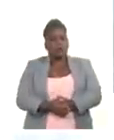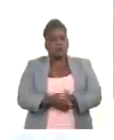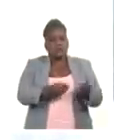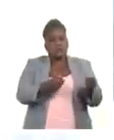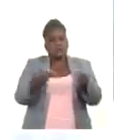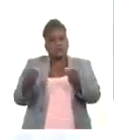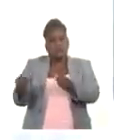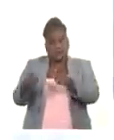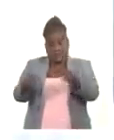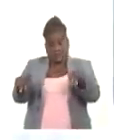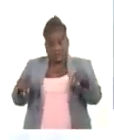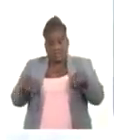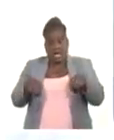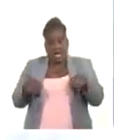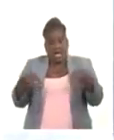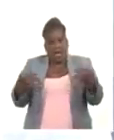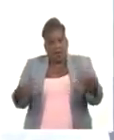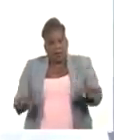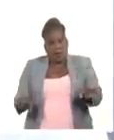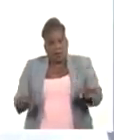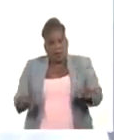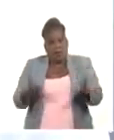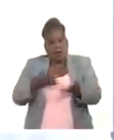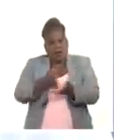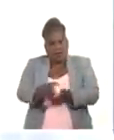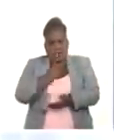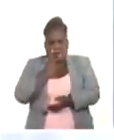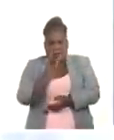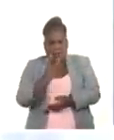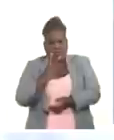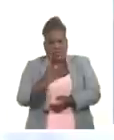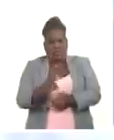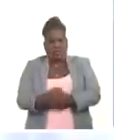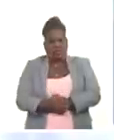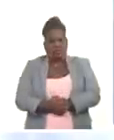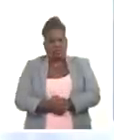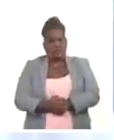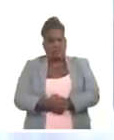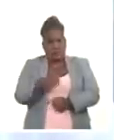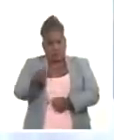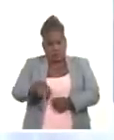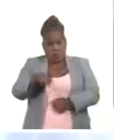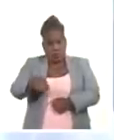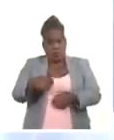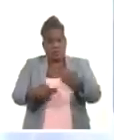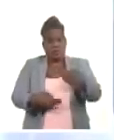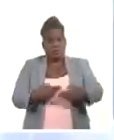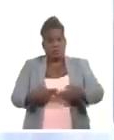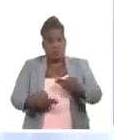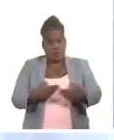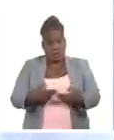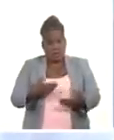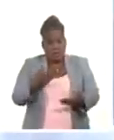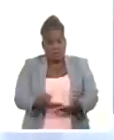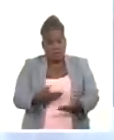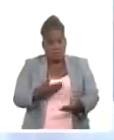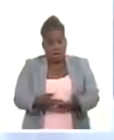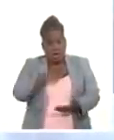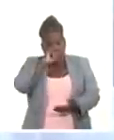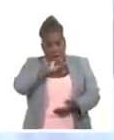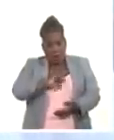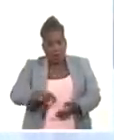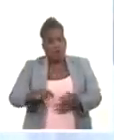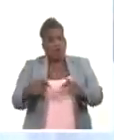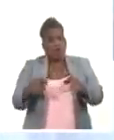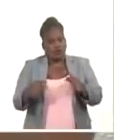a sala abierta para continuar su seguimiento. Hoy se le va a realizar de nuevo complementario a todos los niños,